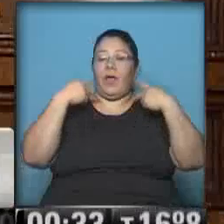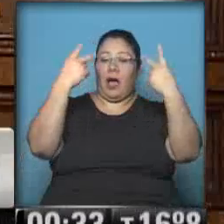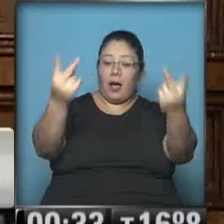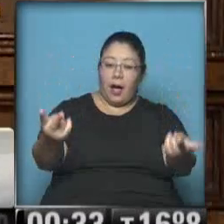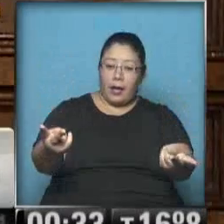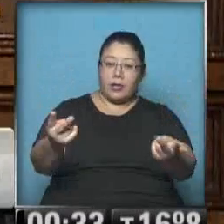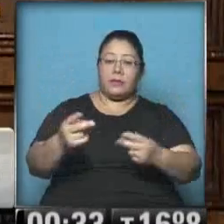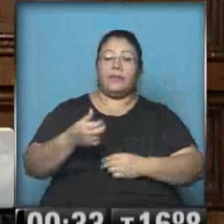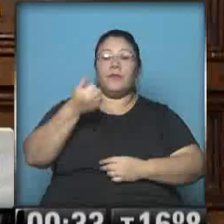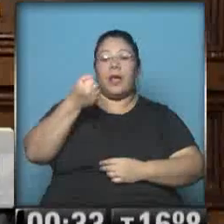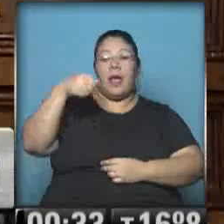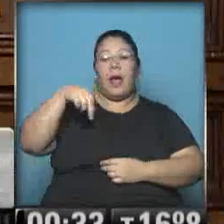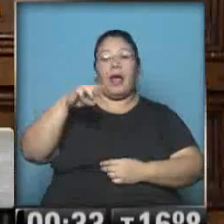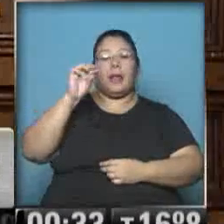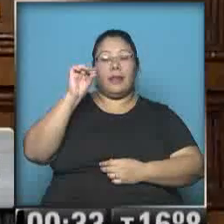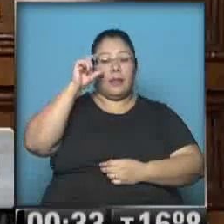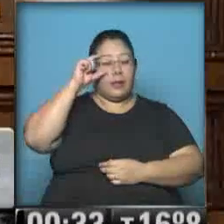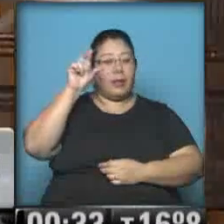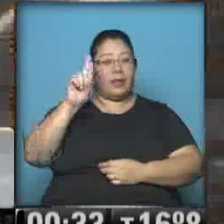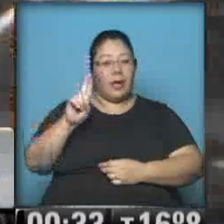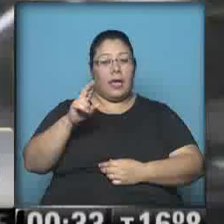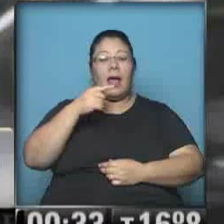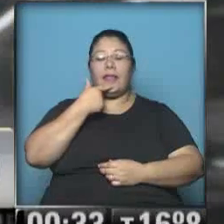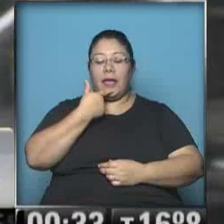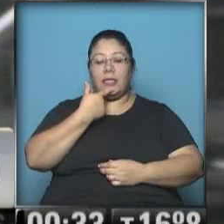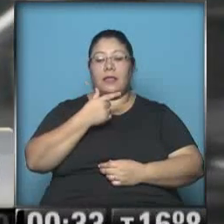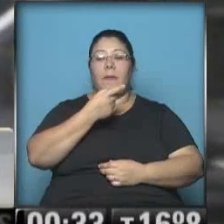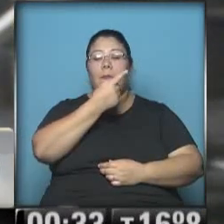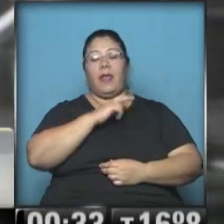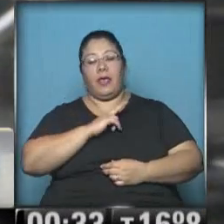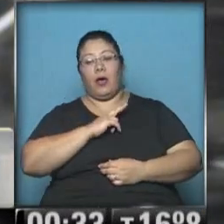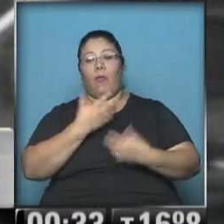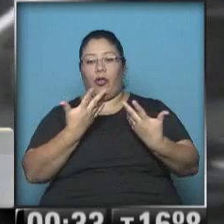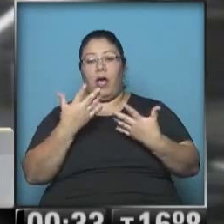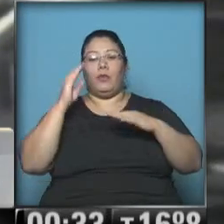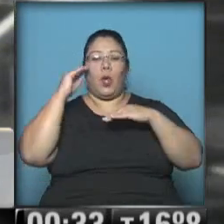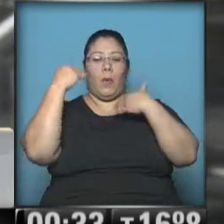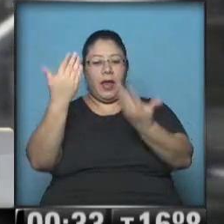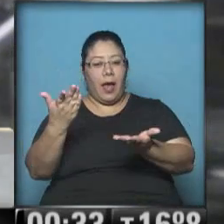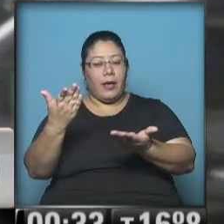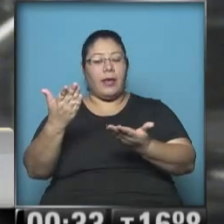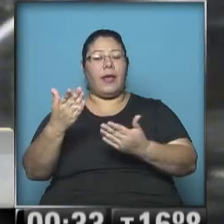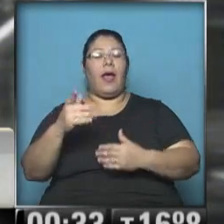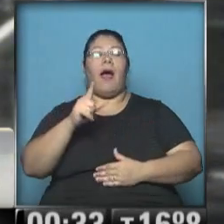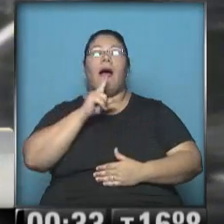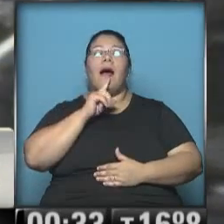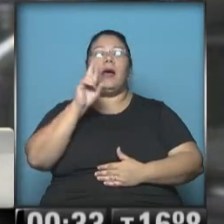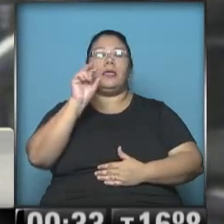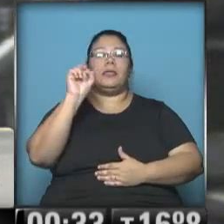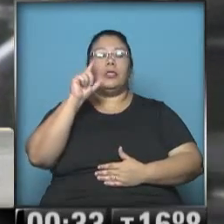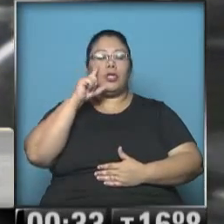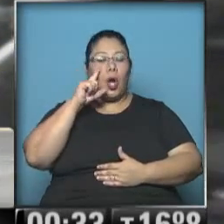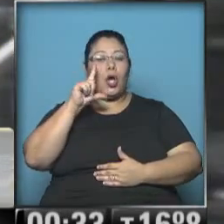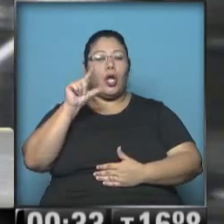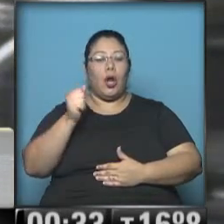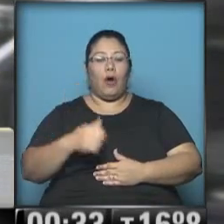me dijo, tendríamos que hacer algo por lo de Troilo. Y yo le digo, bueno, pero estamos a punto de presentar el disco anterior, a